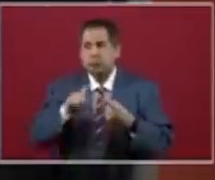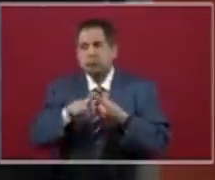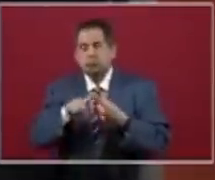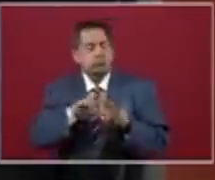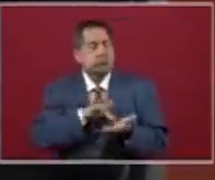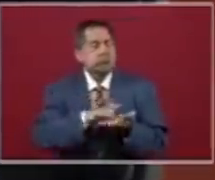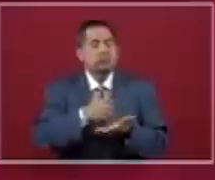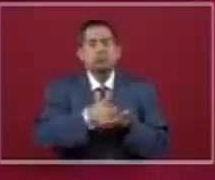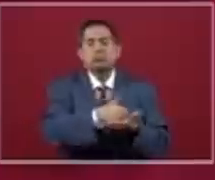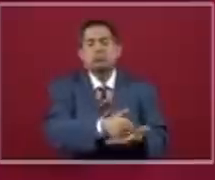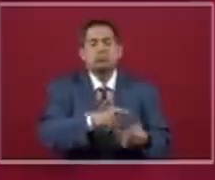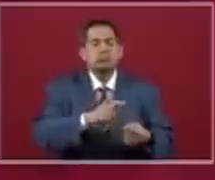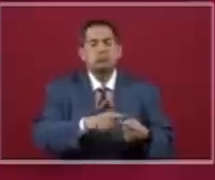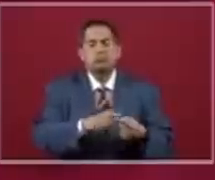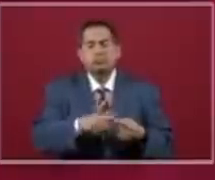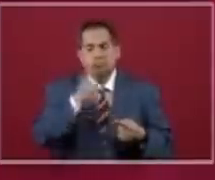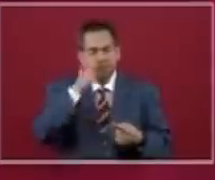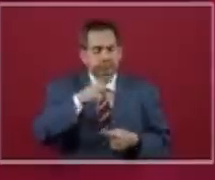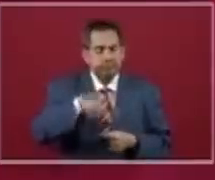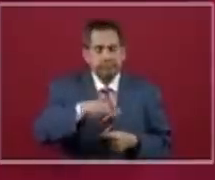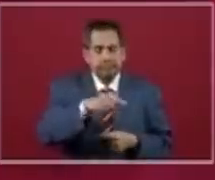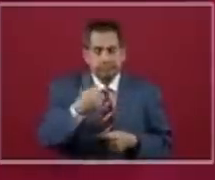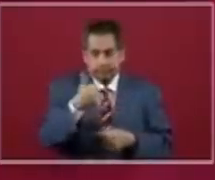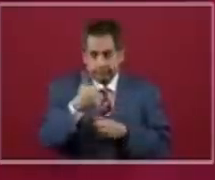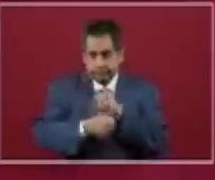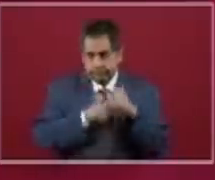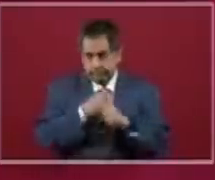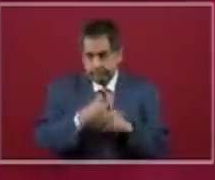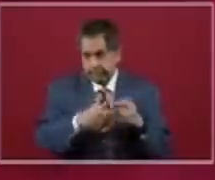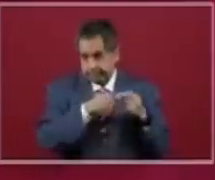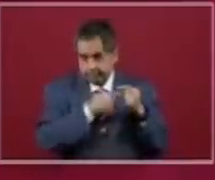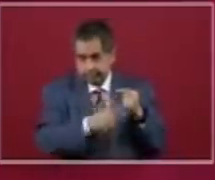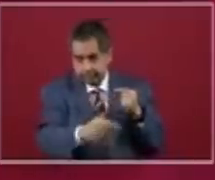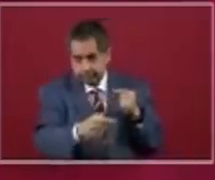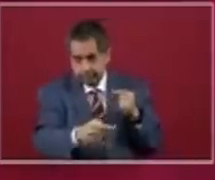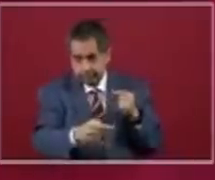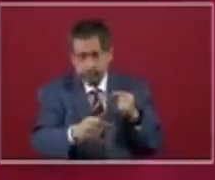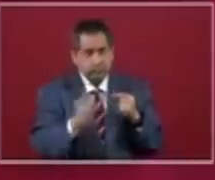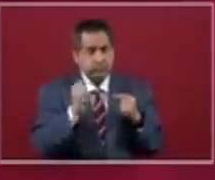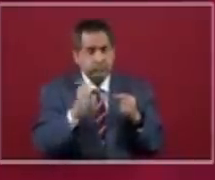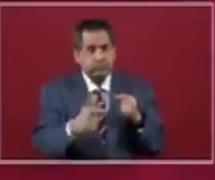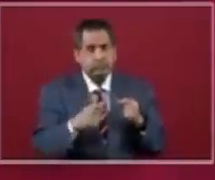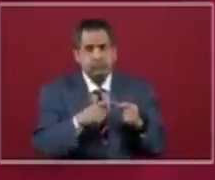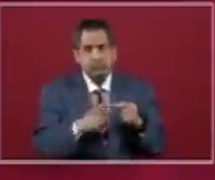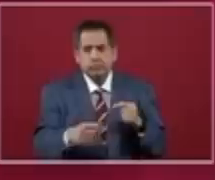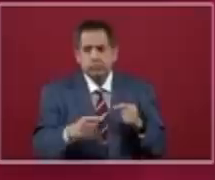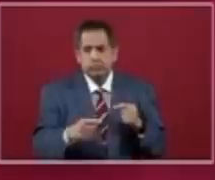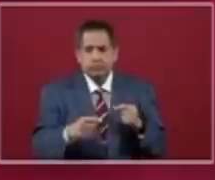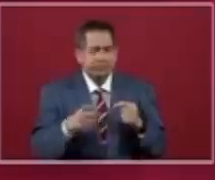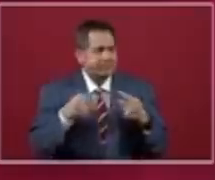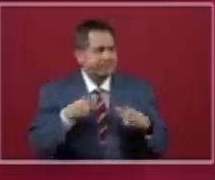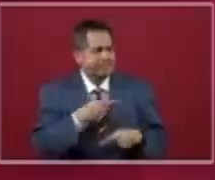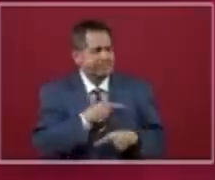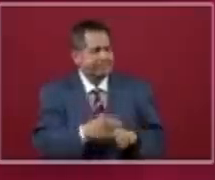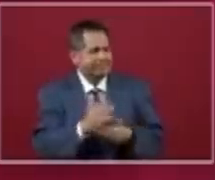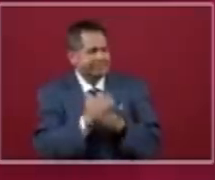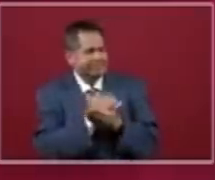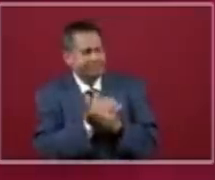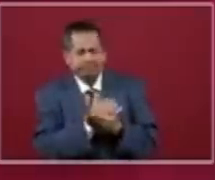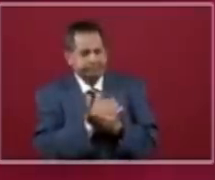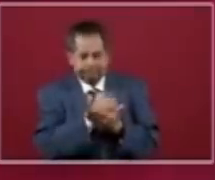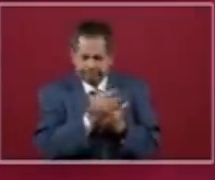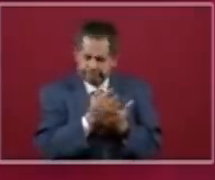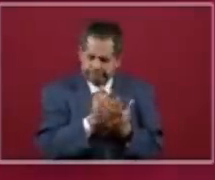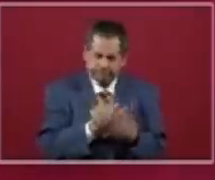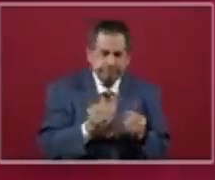ayudar para que en el sexenio salgan de la pobreza extrema los mexicanos.